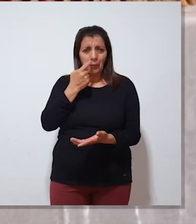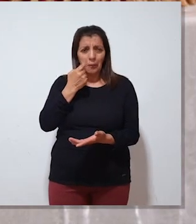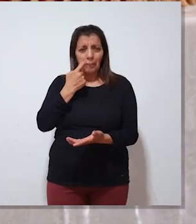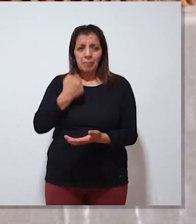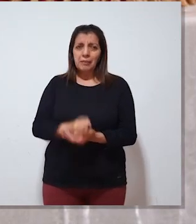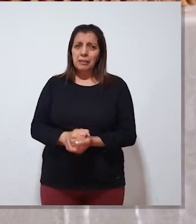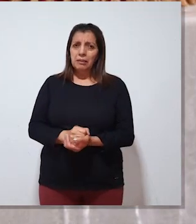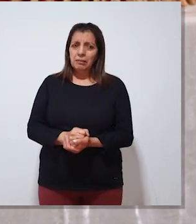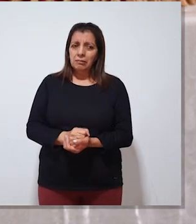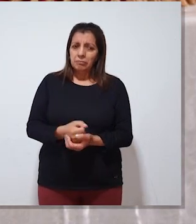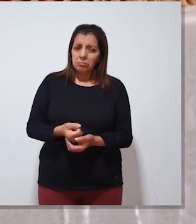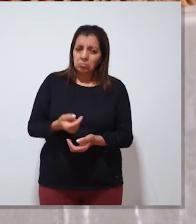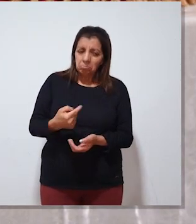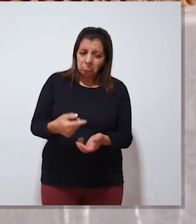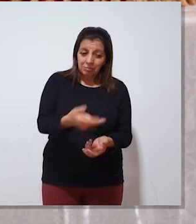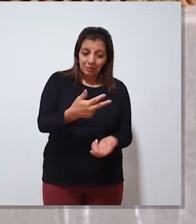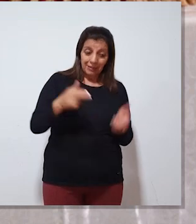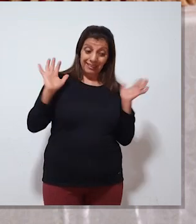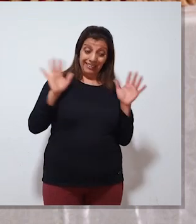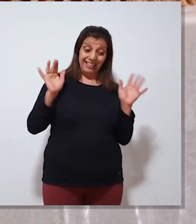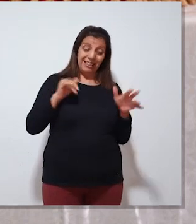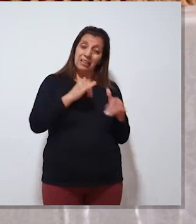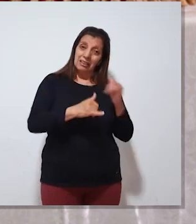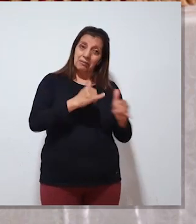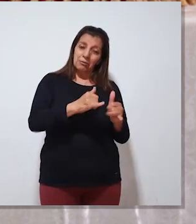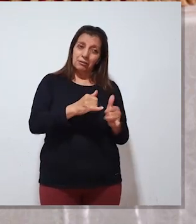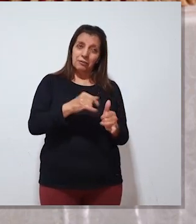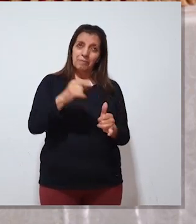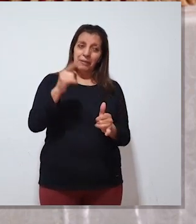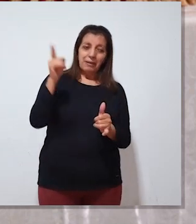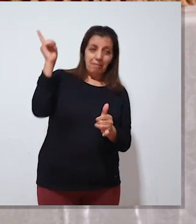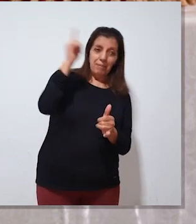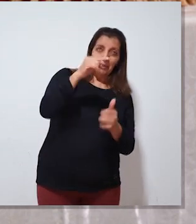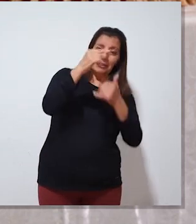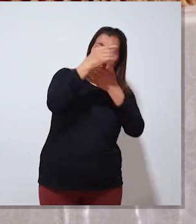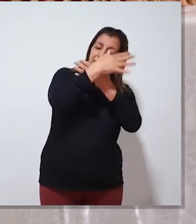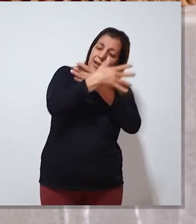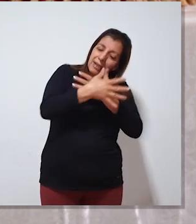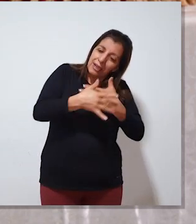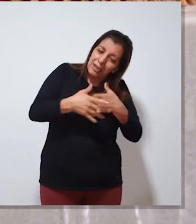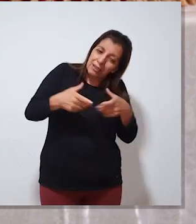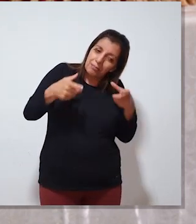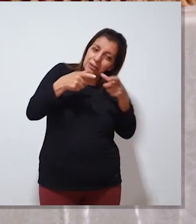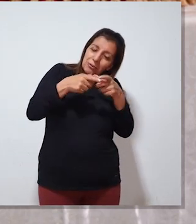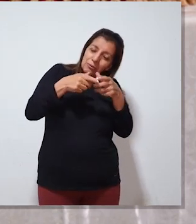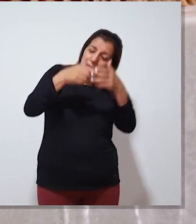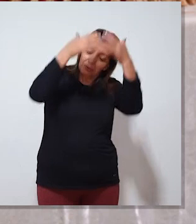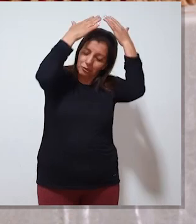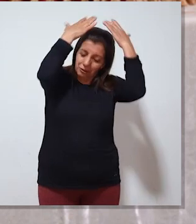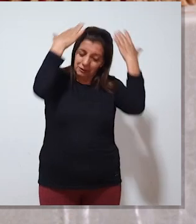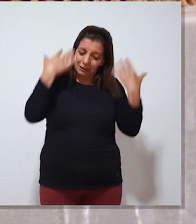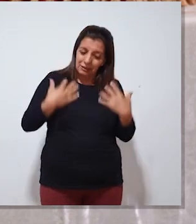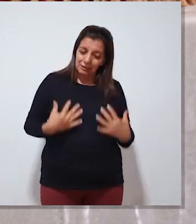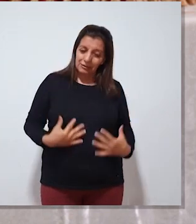le respondió: el Espíritu Santo descenderá sobre ti, y el poder del Altísimo te cubrirá con